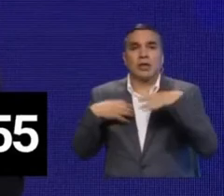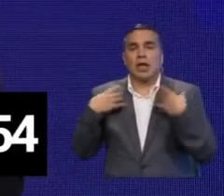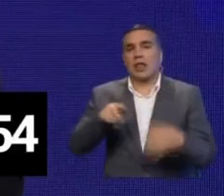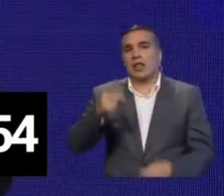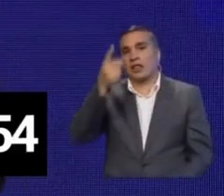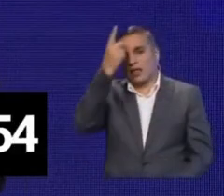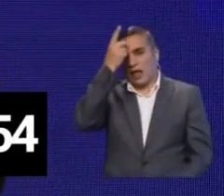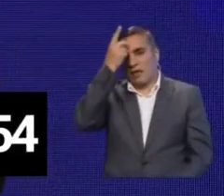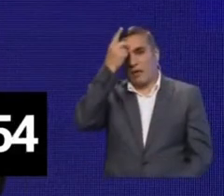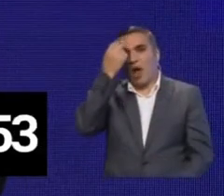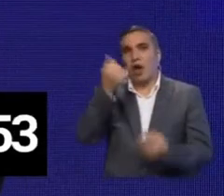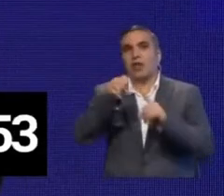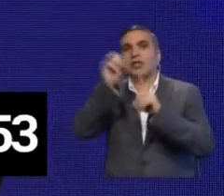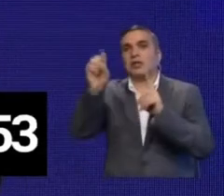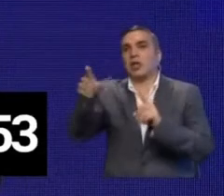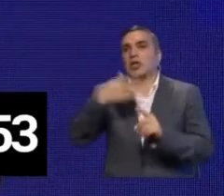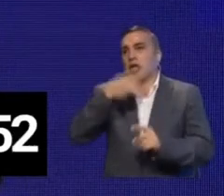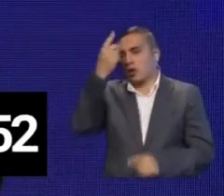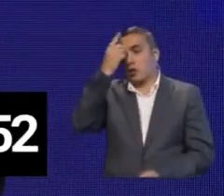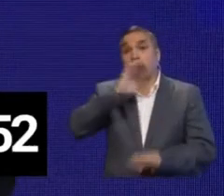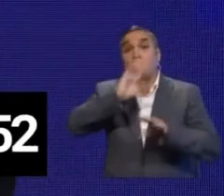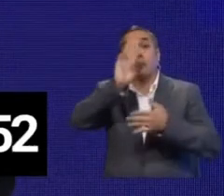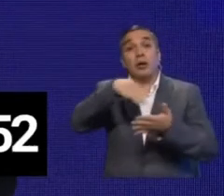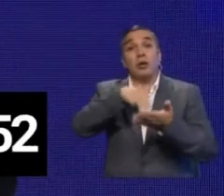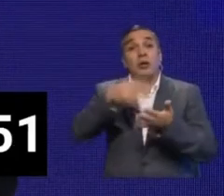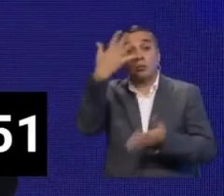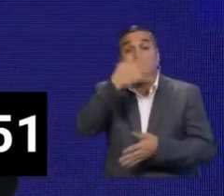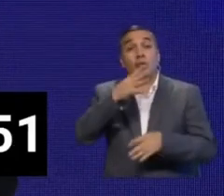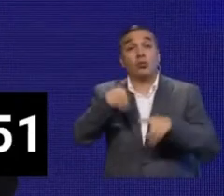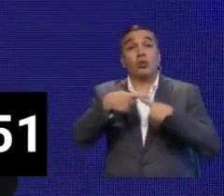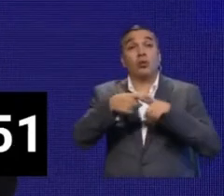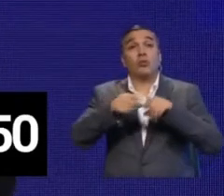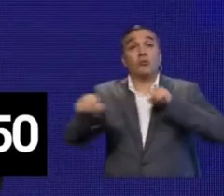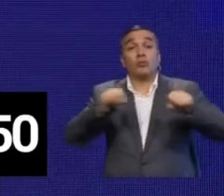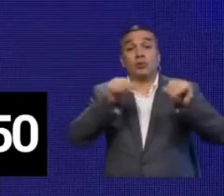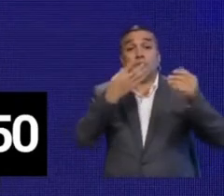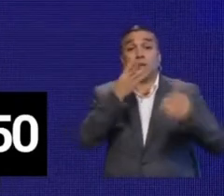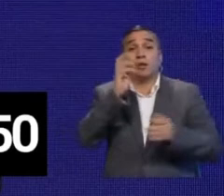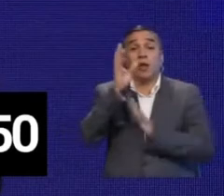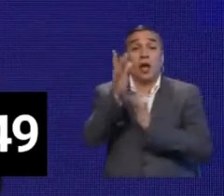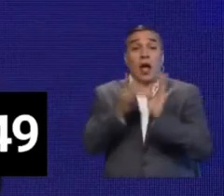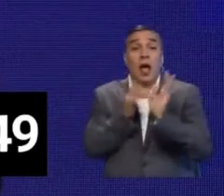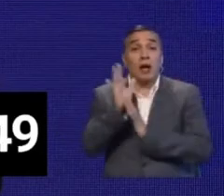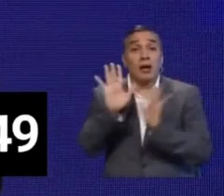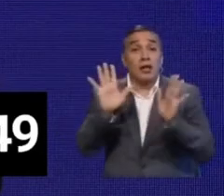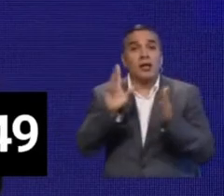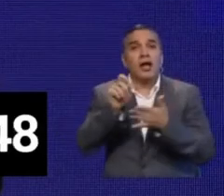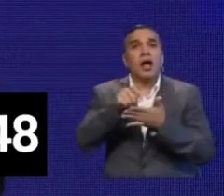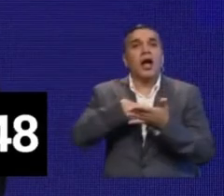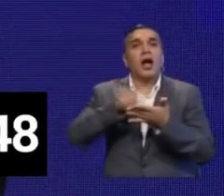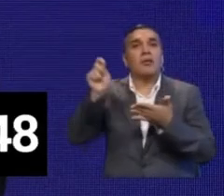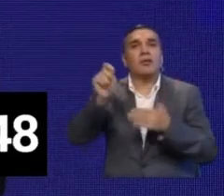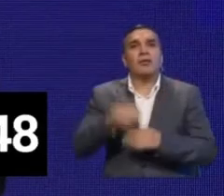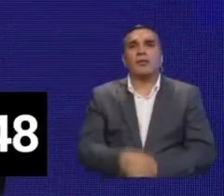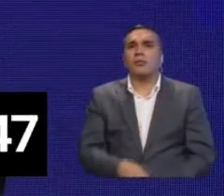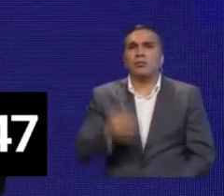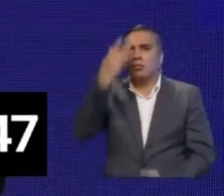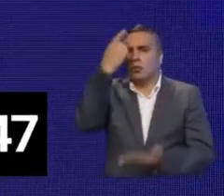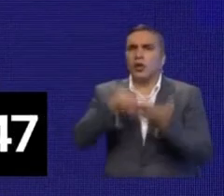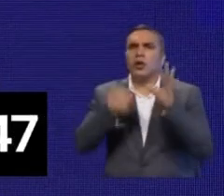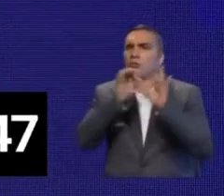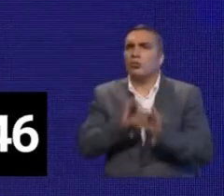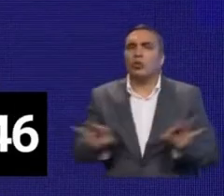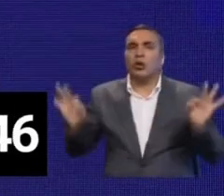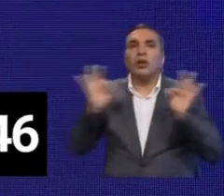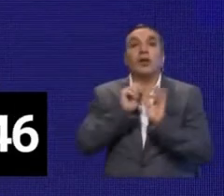riesgo. Ya lo logramos con Manabí y Esmeraldas luego del terremoto del 16 de abril y se aprobó esa disposición. ¿Por qué será fundamental? Porque